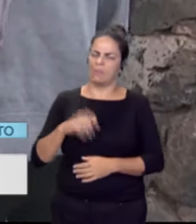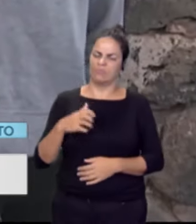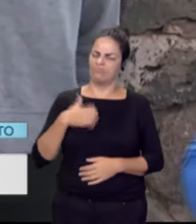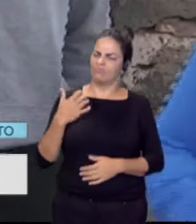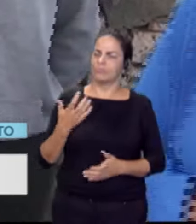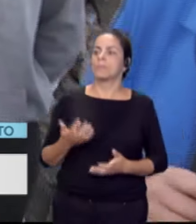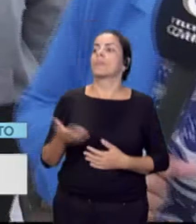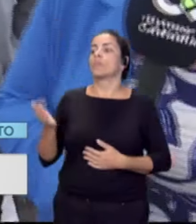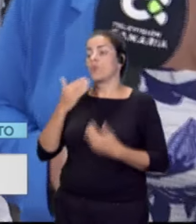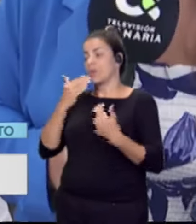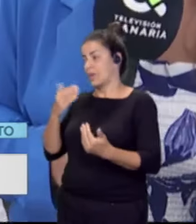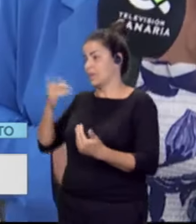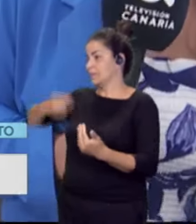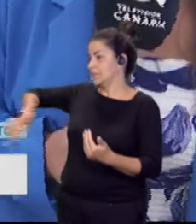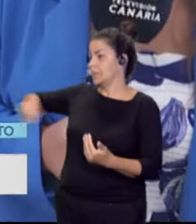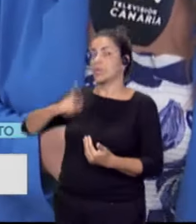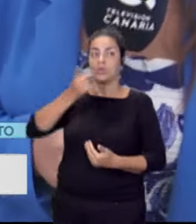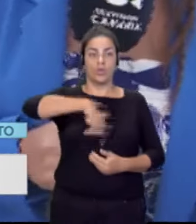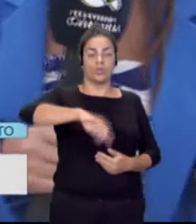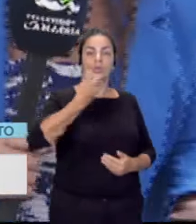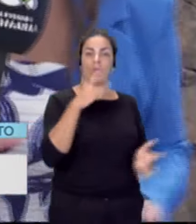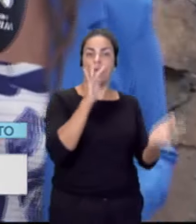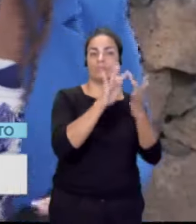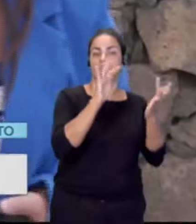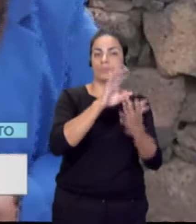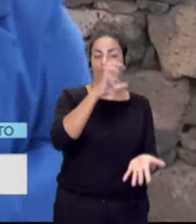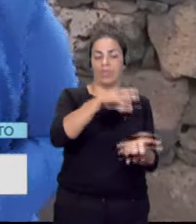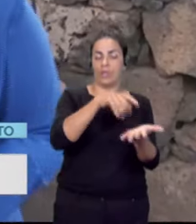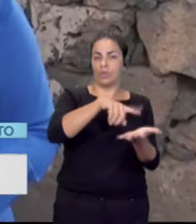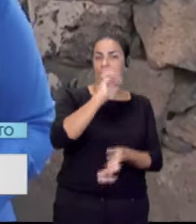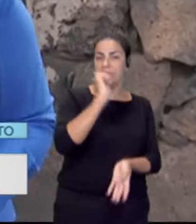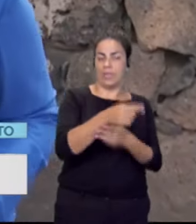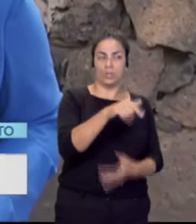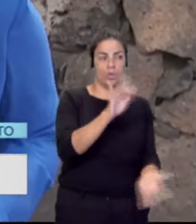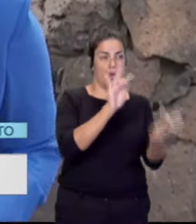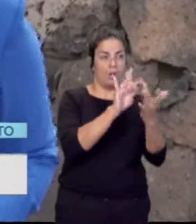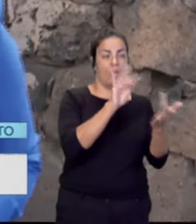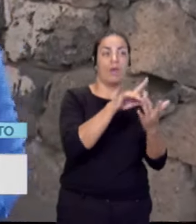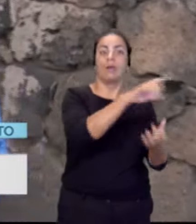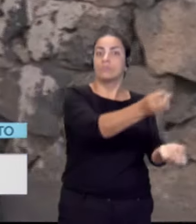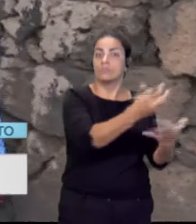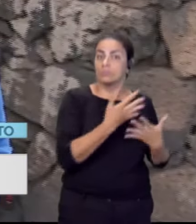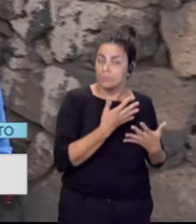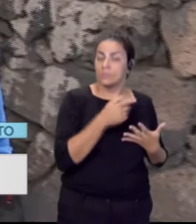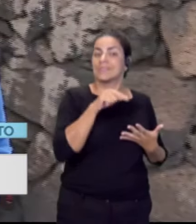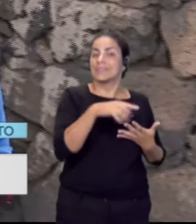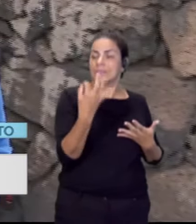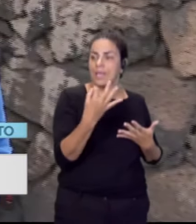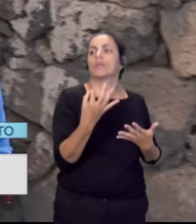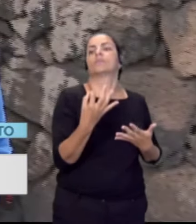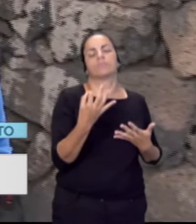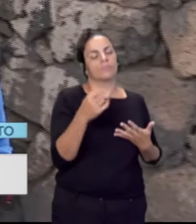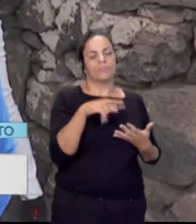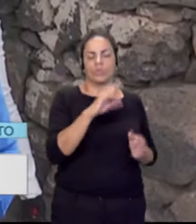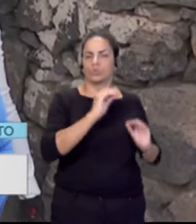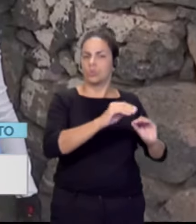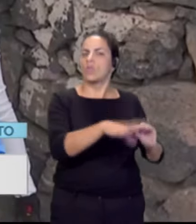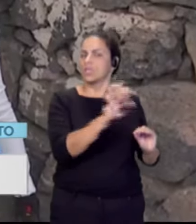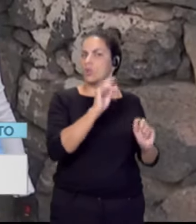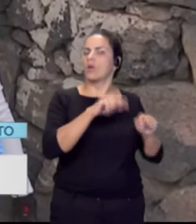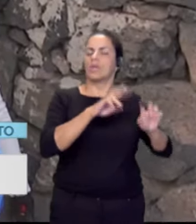hemos puesto en contacto con la dirección del centro y nos ha trasladado que eso ha sido decisión de ellos y